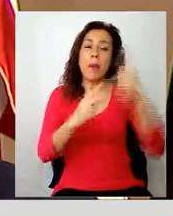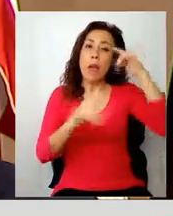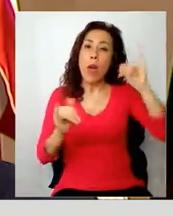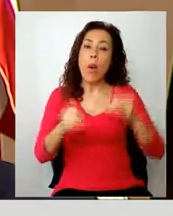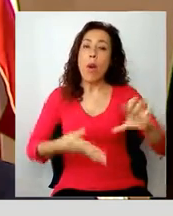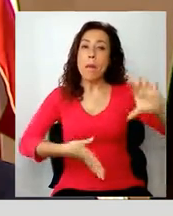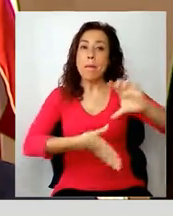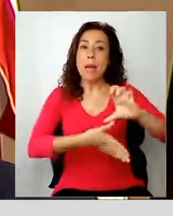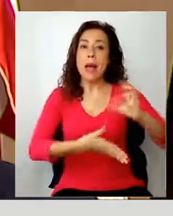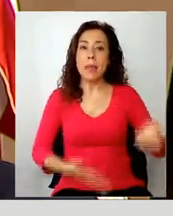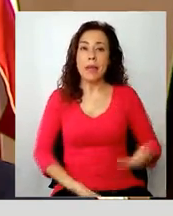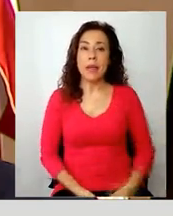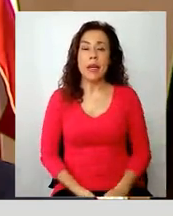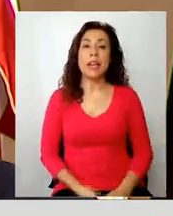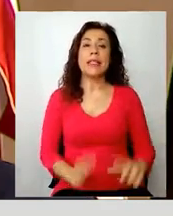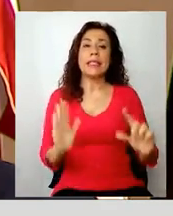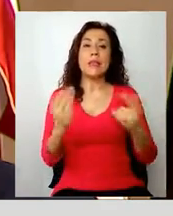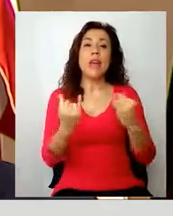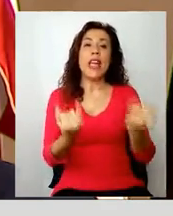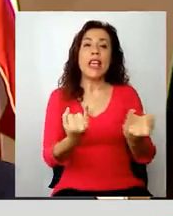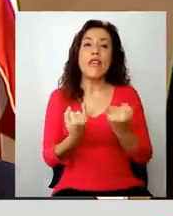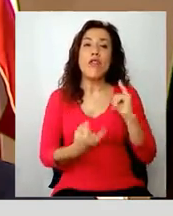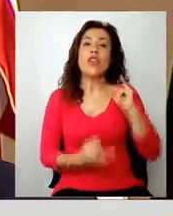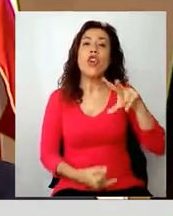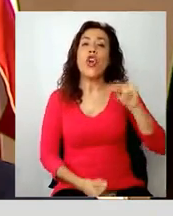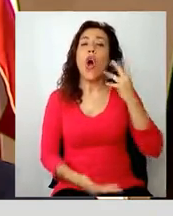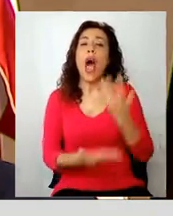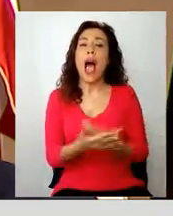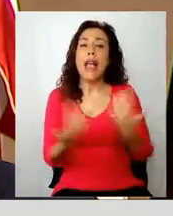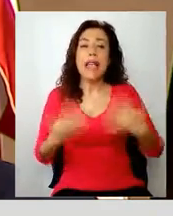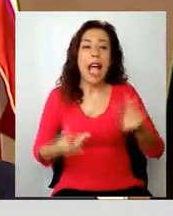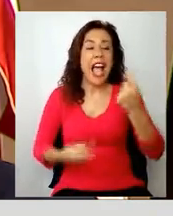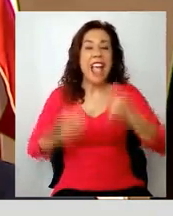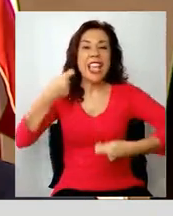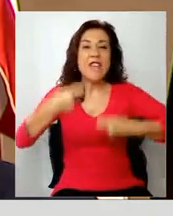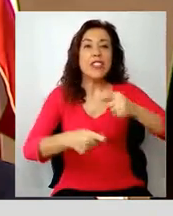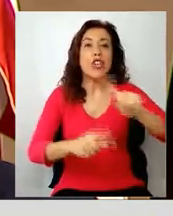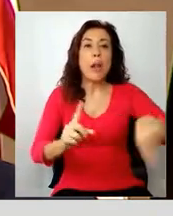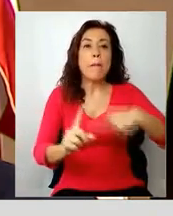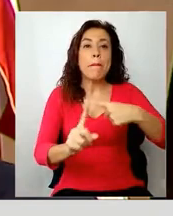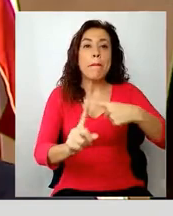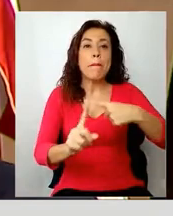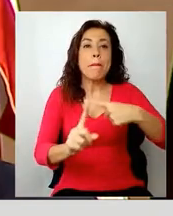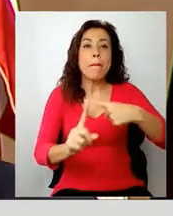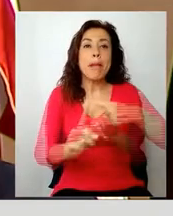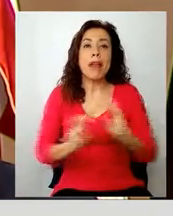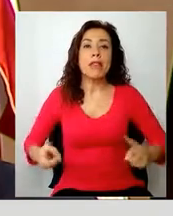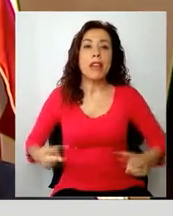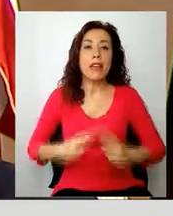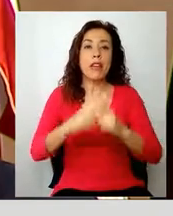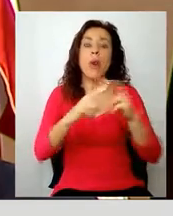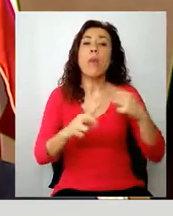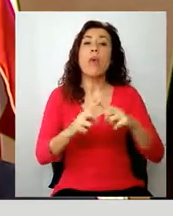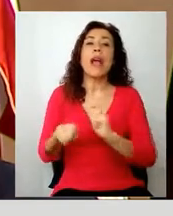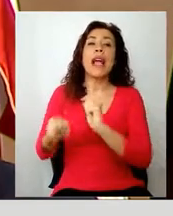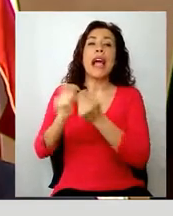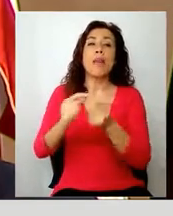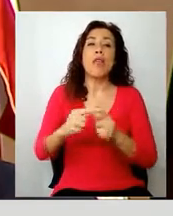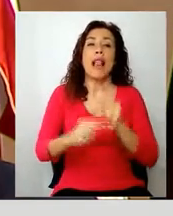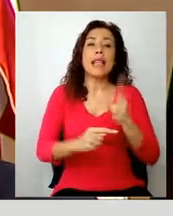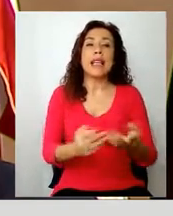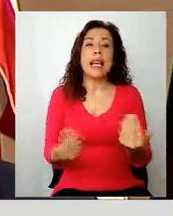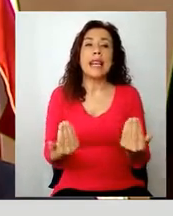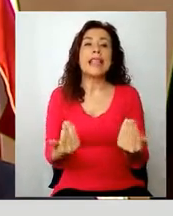séptimo informarse es que se ha habido inversiones adicionales en las obras de infraestructura debido a cambio los requisitos o necesidades del evento